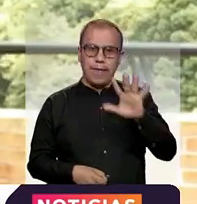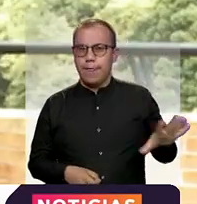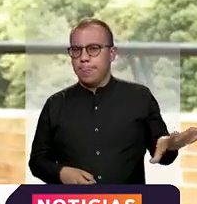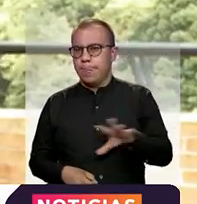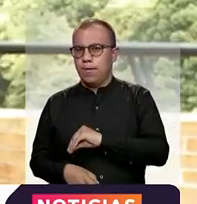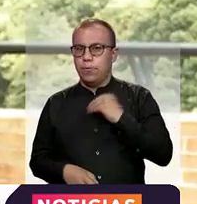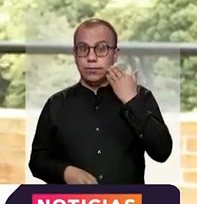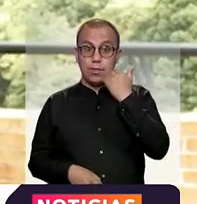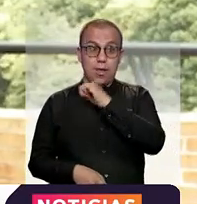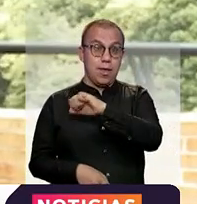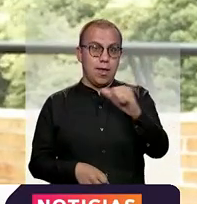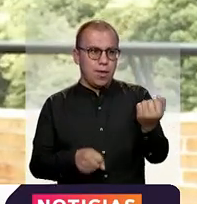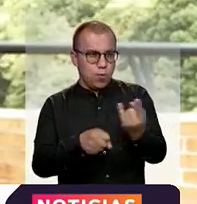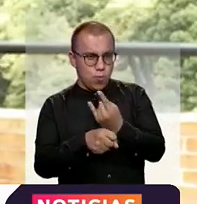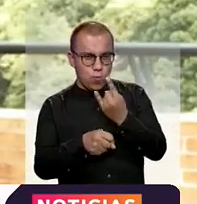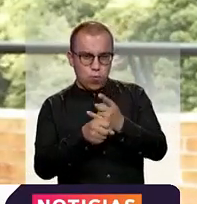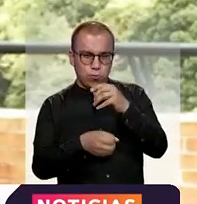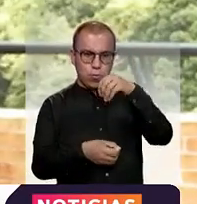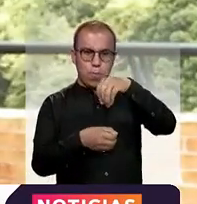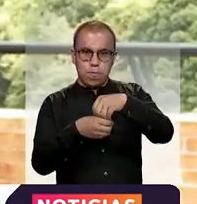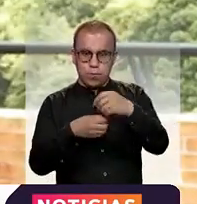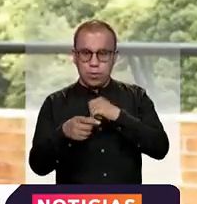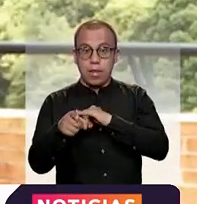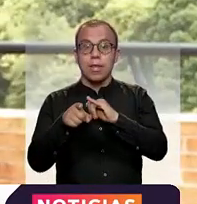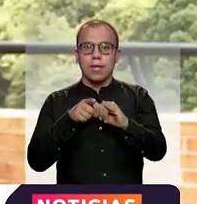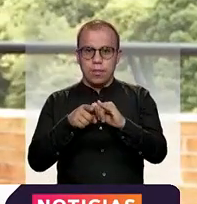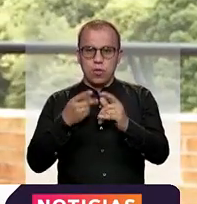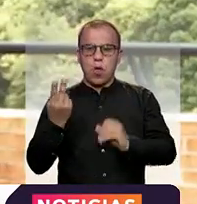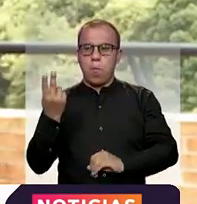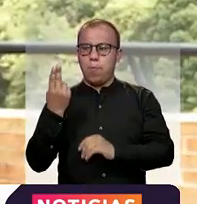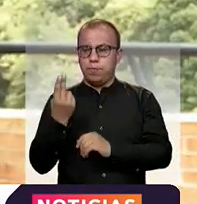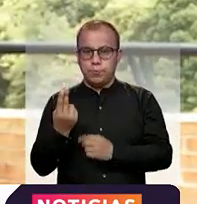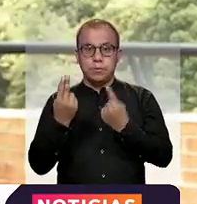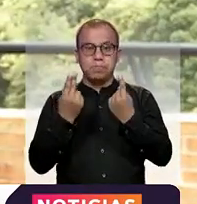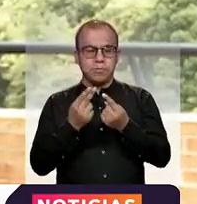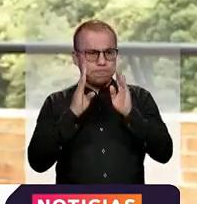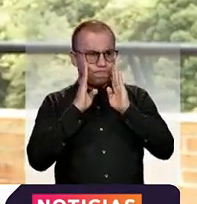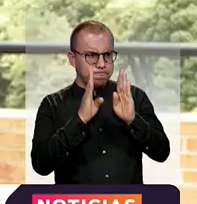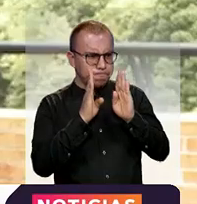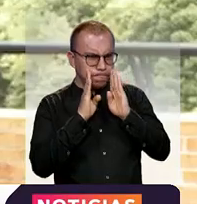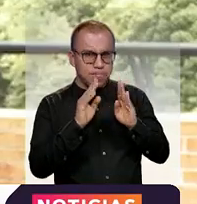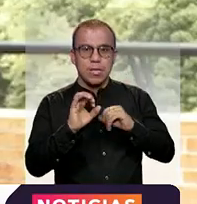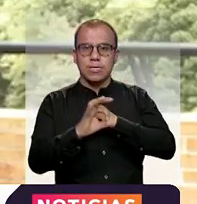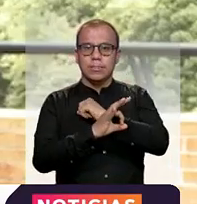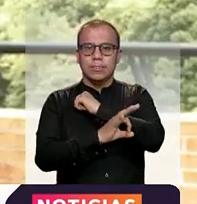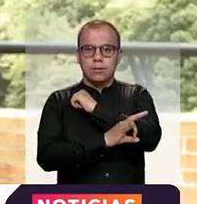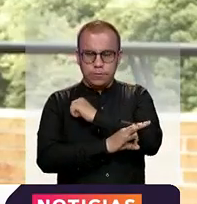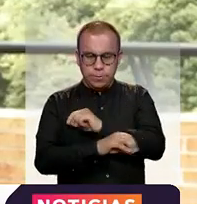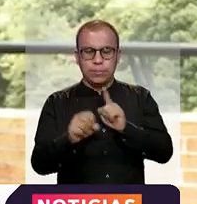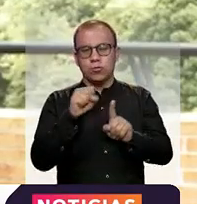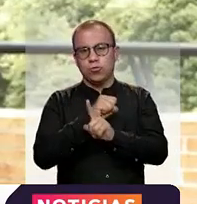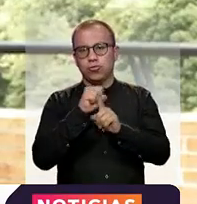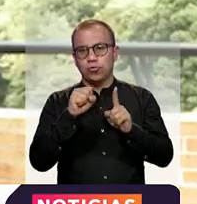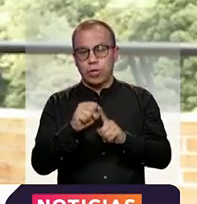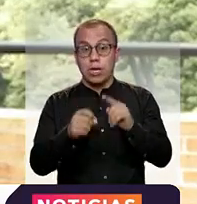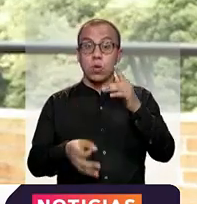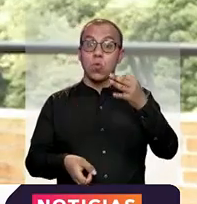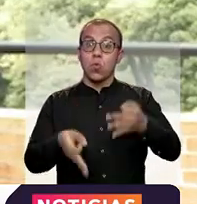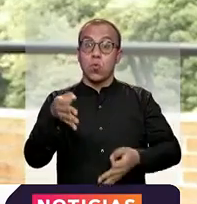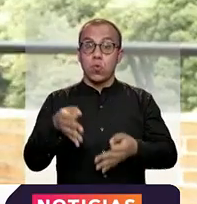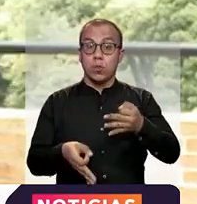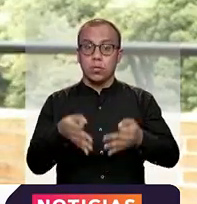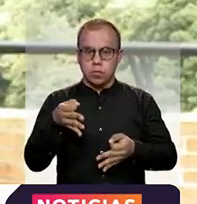usuarias les informo que tenemos un equipo de duplas para la atención psicosocial y